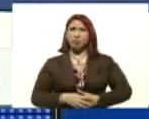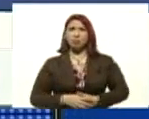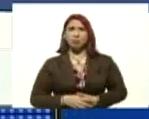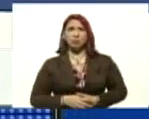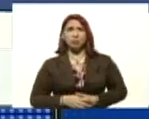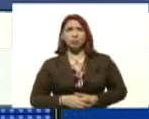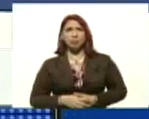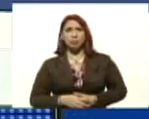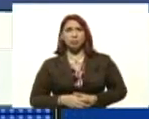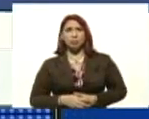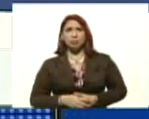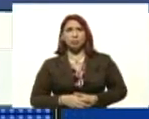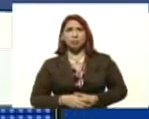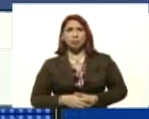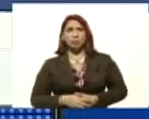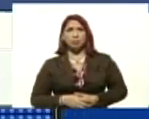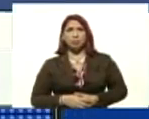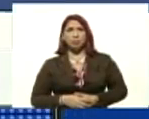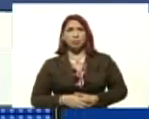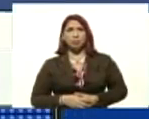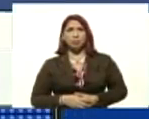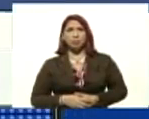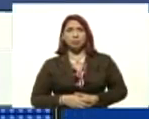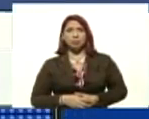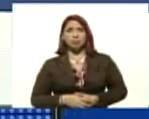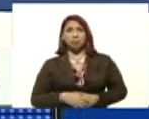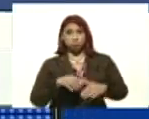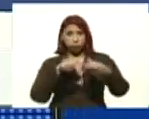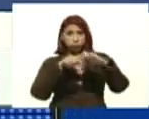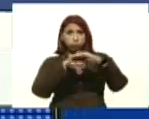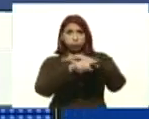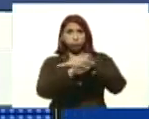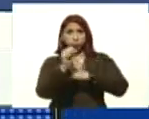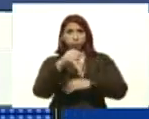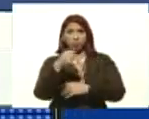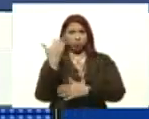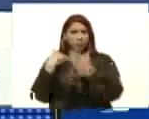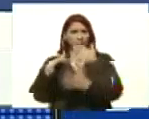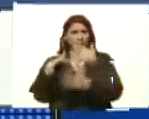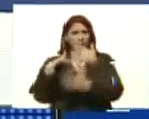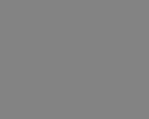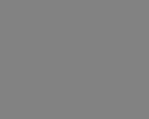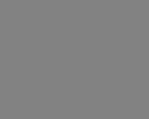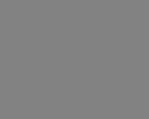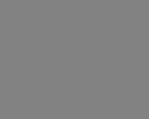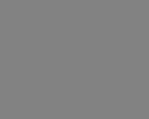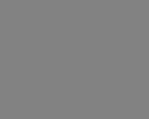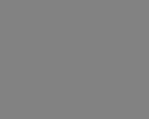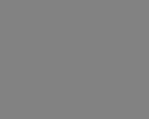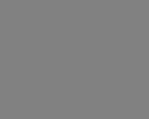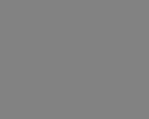Para poner un tomógrafo, para condicionar el espacio. Por eso, el tomógrafo aquel que te dije. Bueno.